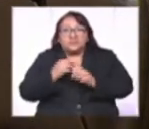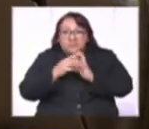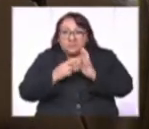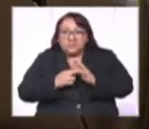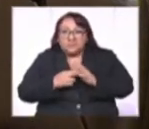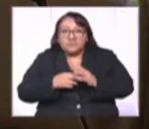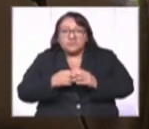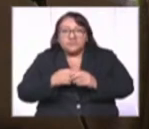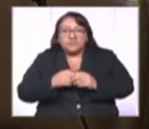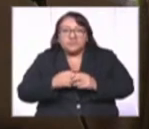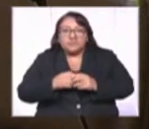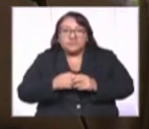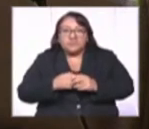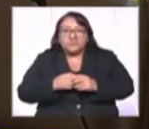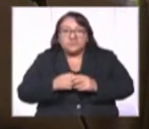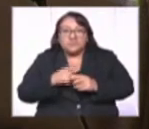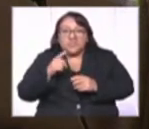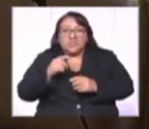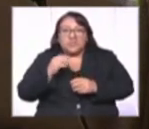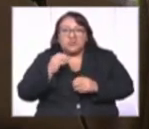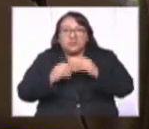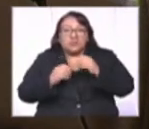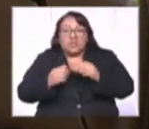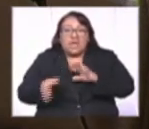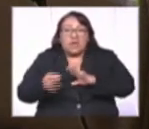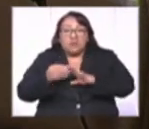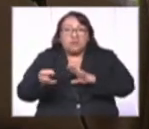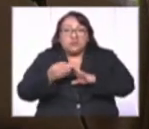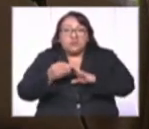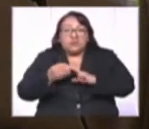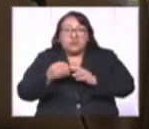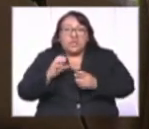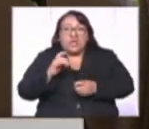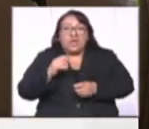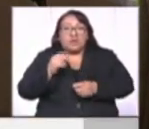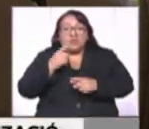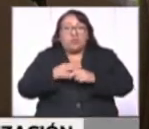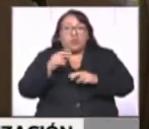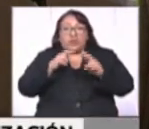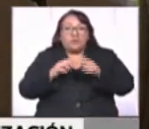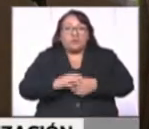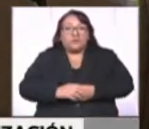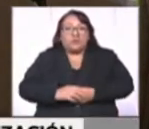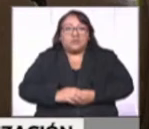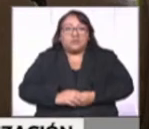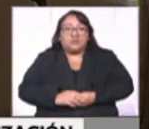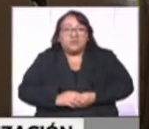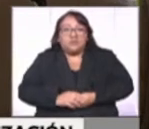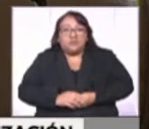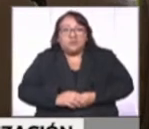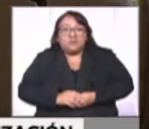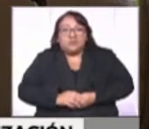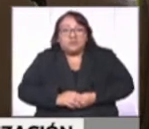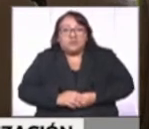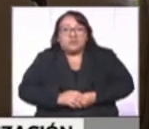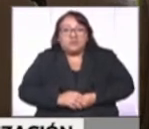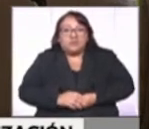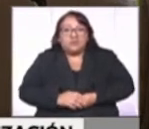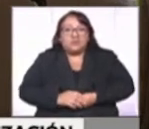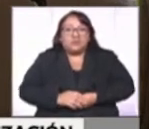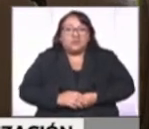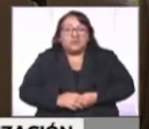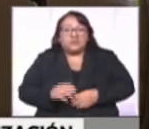como consecuencia el embalse y acumulación de causas por revisar y atender, poniendo en riesgo